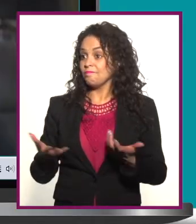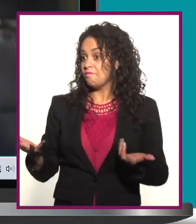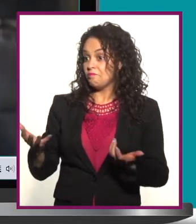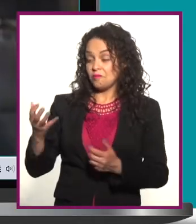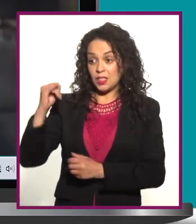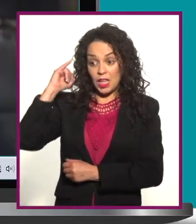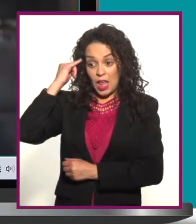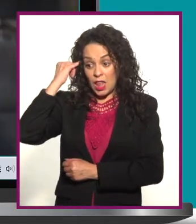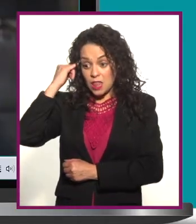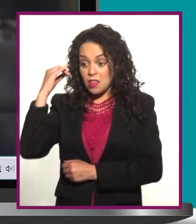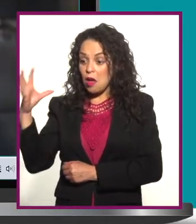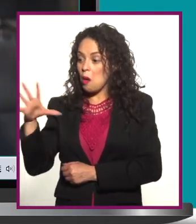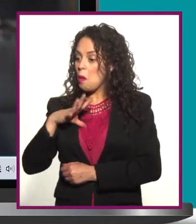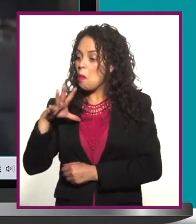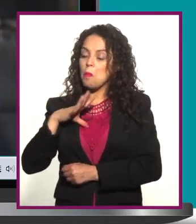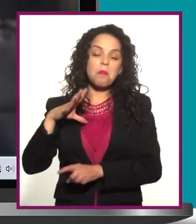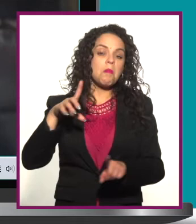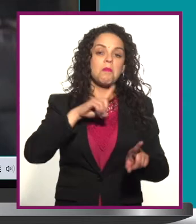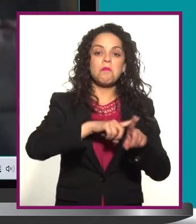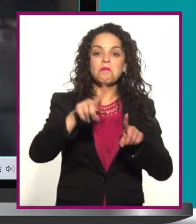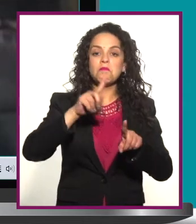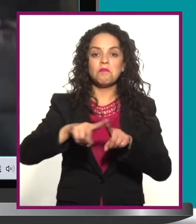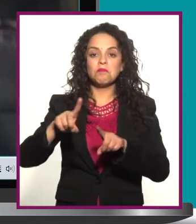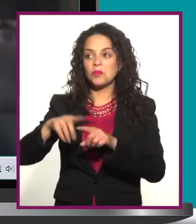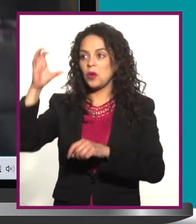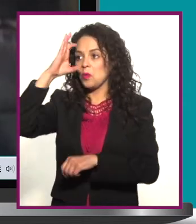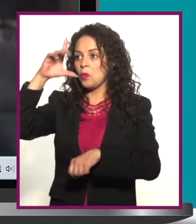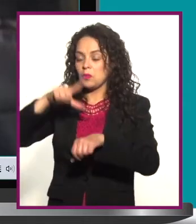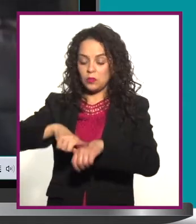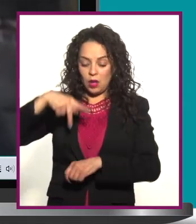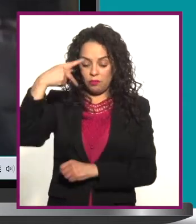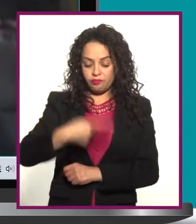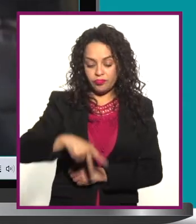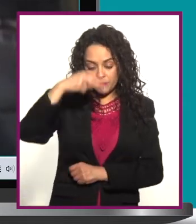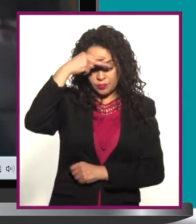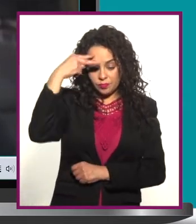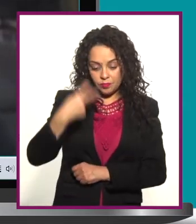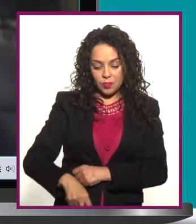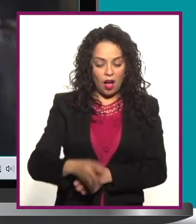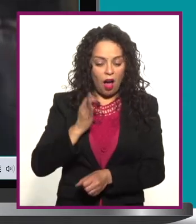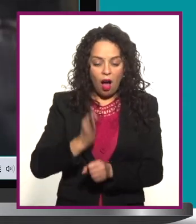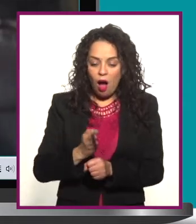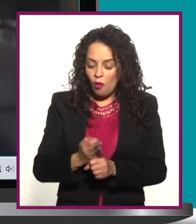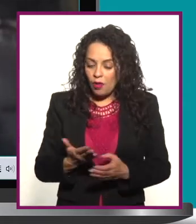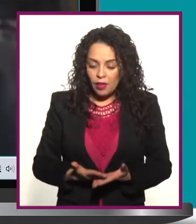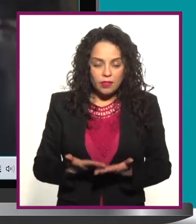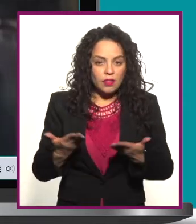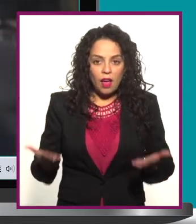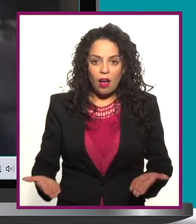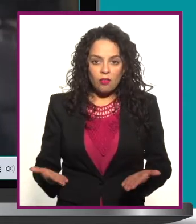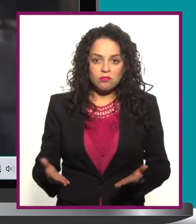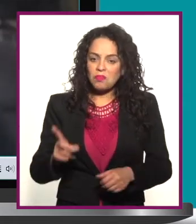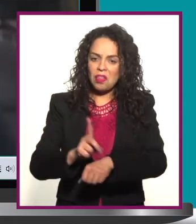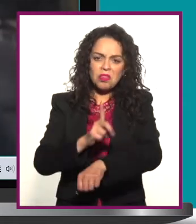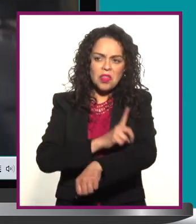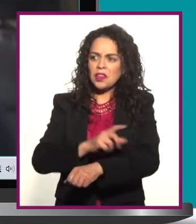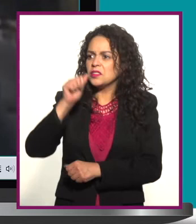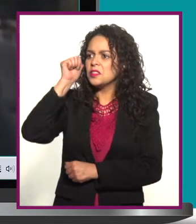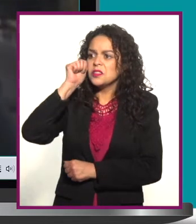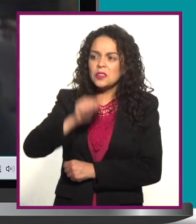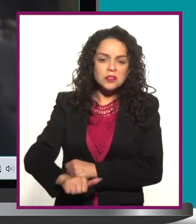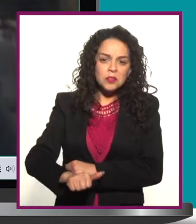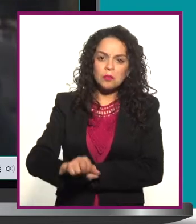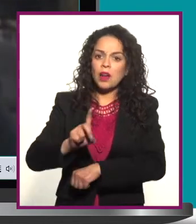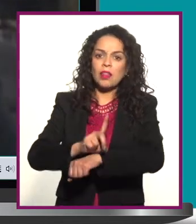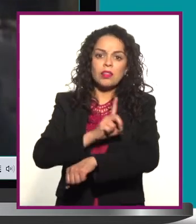Lo indígena está plasmado en todos los ámbitos de la cultura mexicana en la actualidad y lo ha estado desde